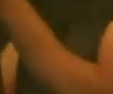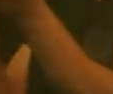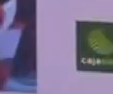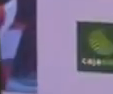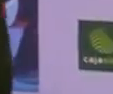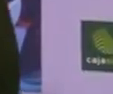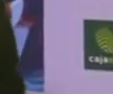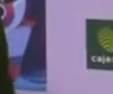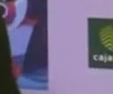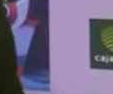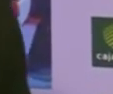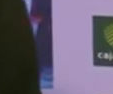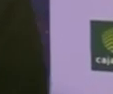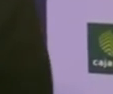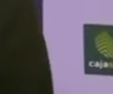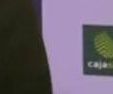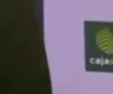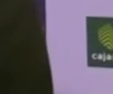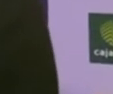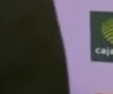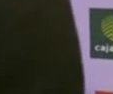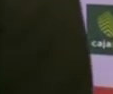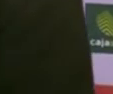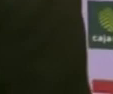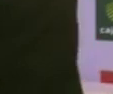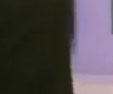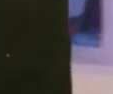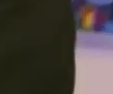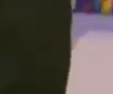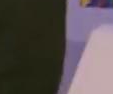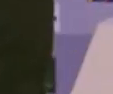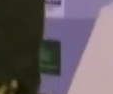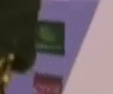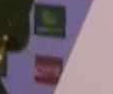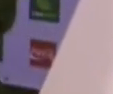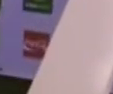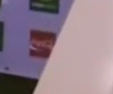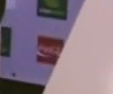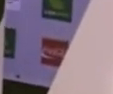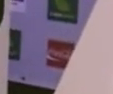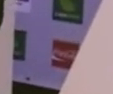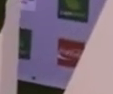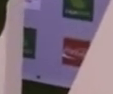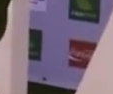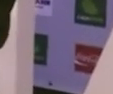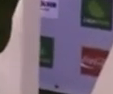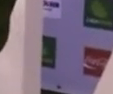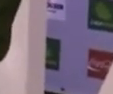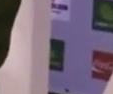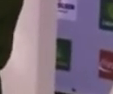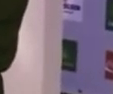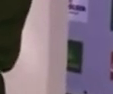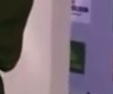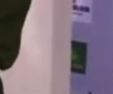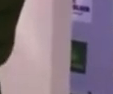Bueno, pues también estamos acompañados por un gran murguero, el alcalde de Santa Cruz de Tenerife. Muy buenas noches, José Manuel Bermúdez. Hola, buenas noches. Murguero frustrado. ¿Ah,